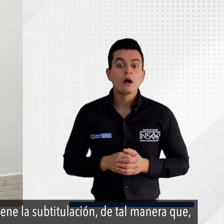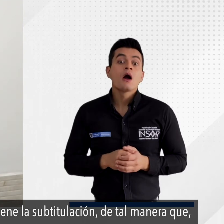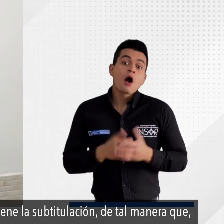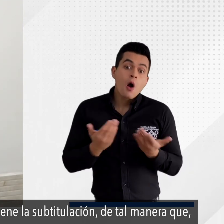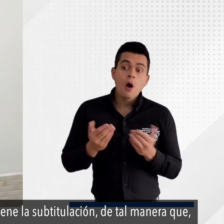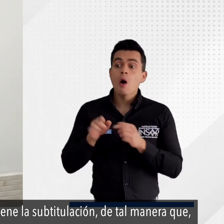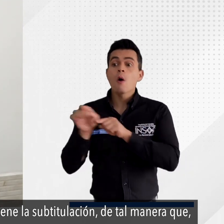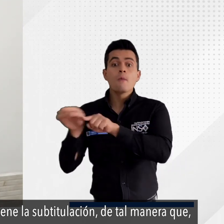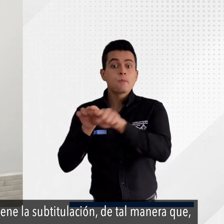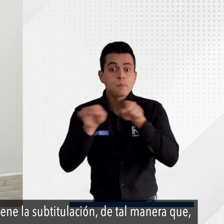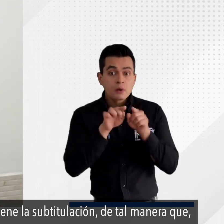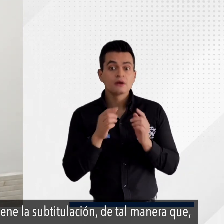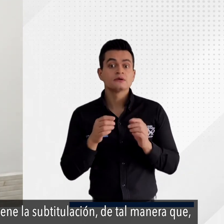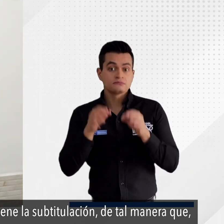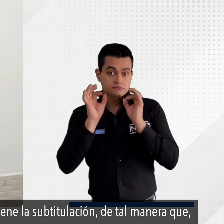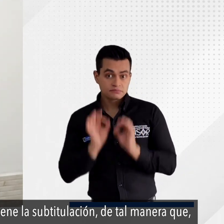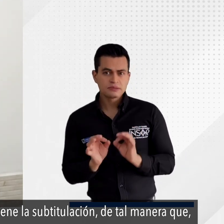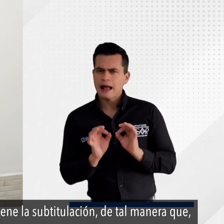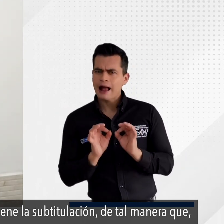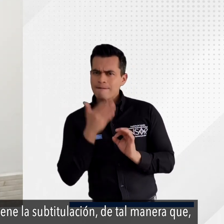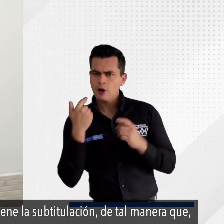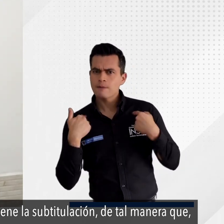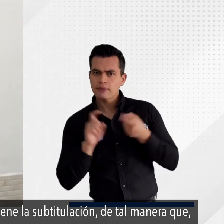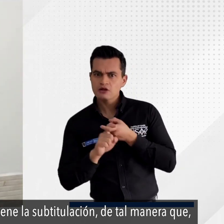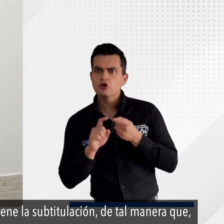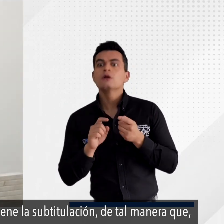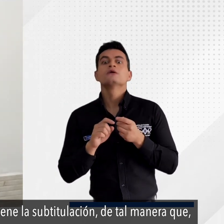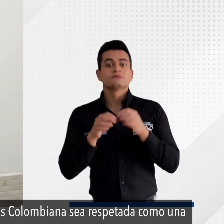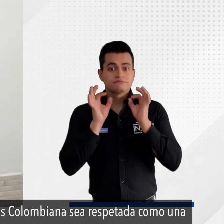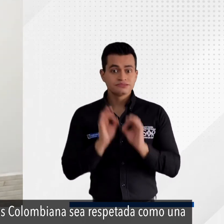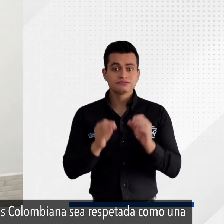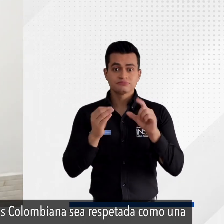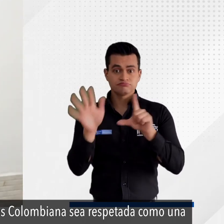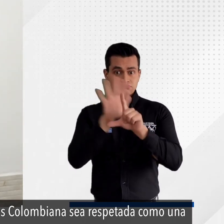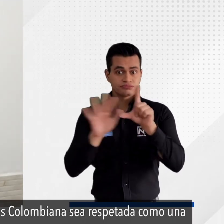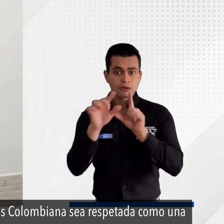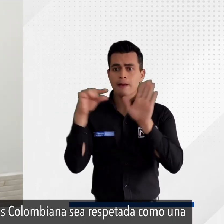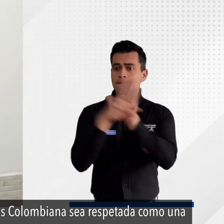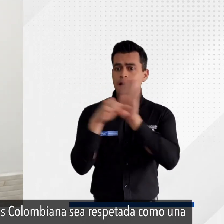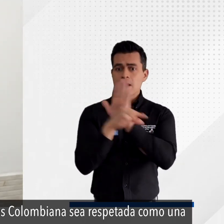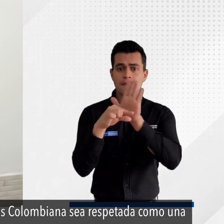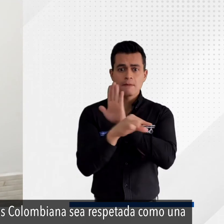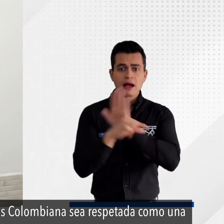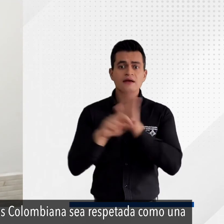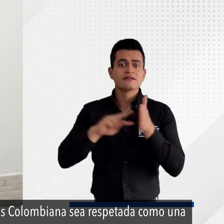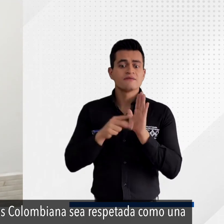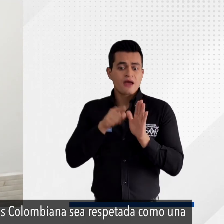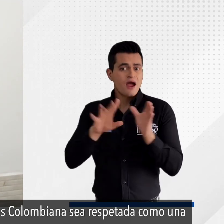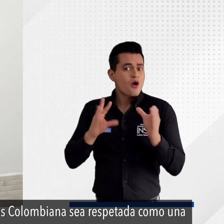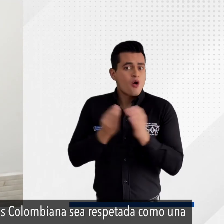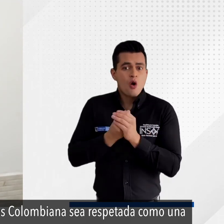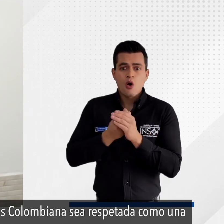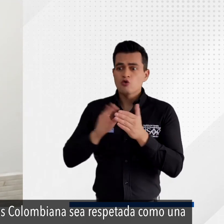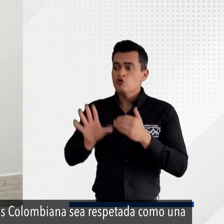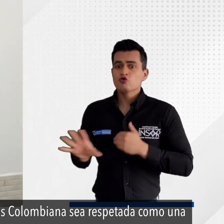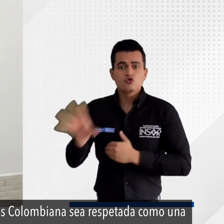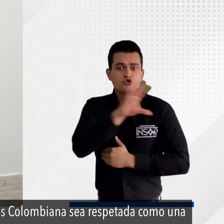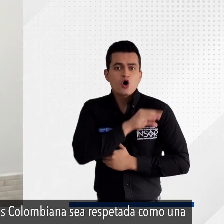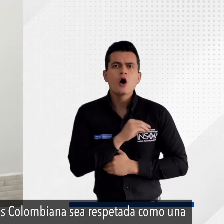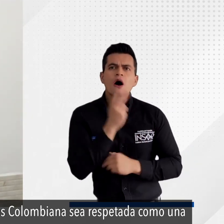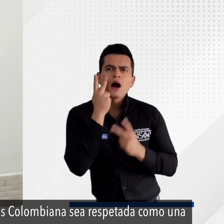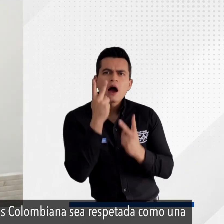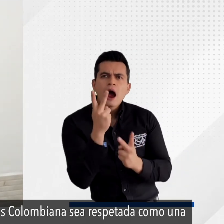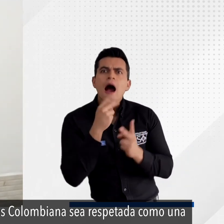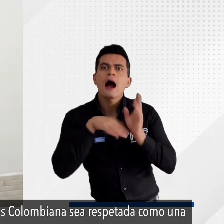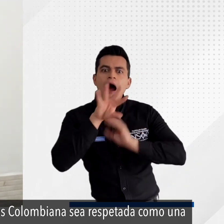tal manera que son inclusivos para todo el tipo de comunidad. Por lo tanto, lo ideal es propender porque la lengua de señas colombiana sea respetada